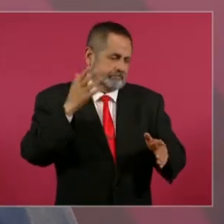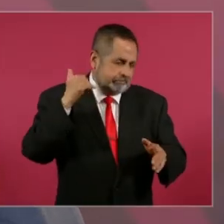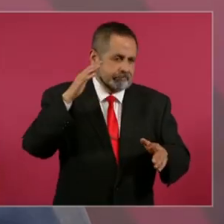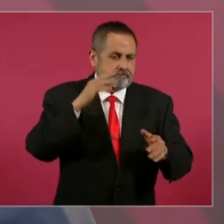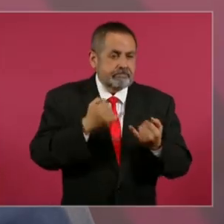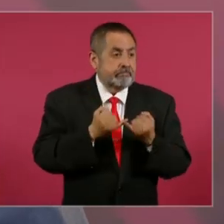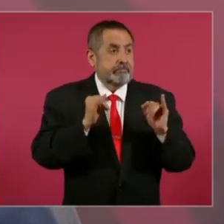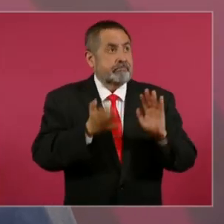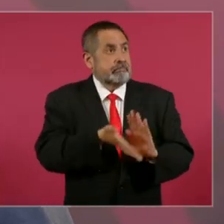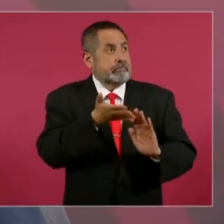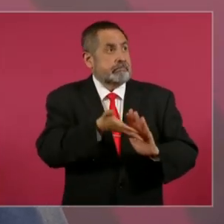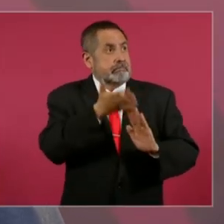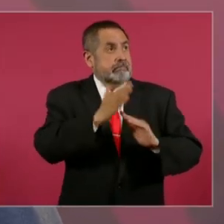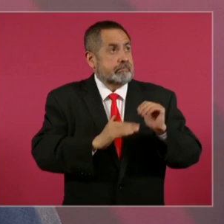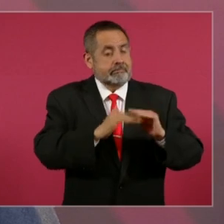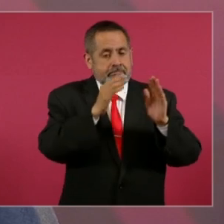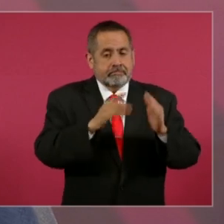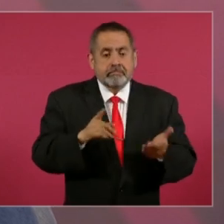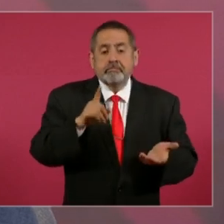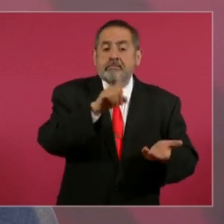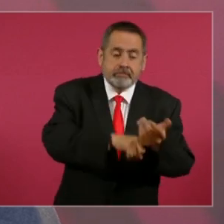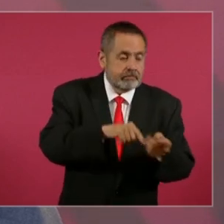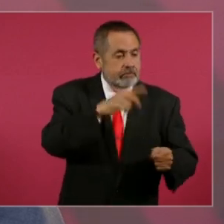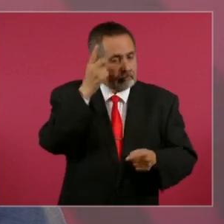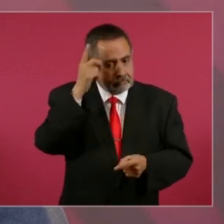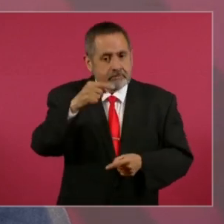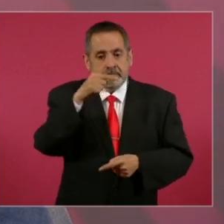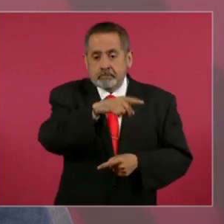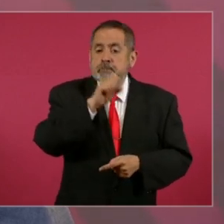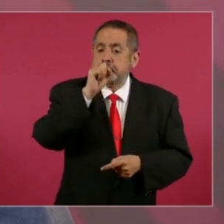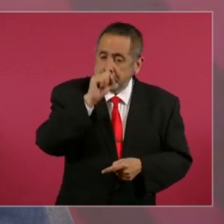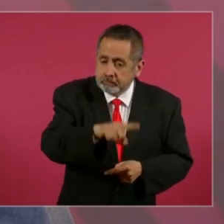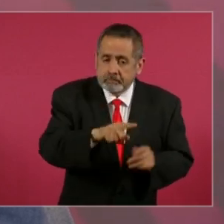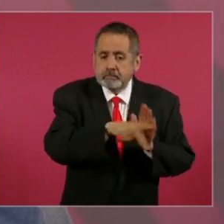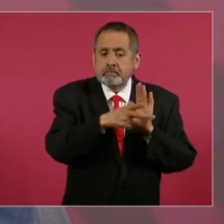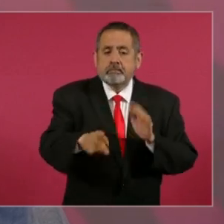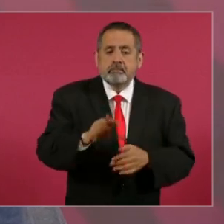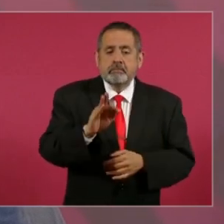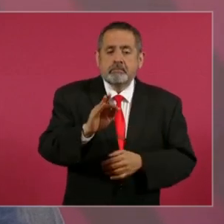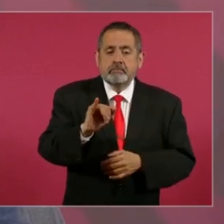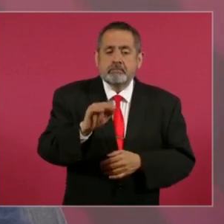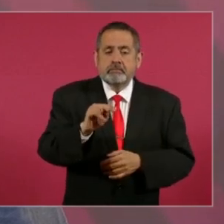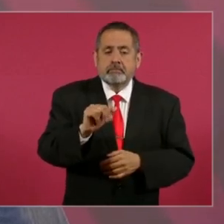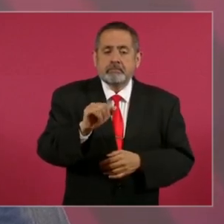y es de el dueño del financiero.